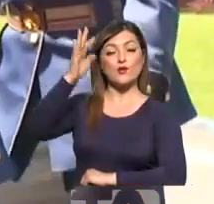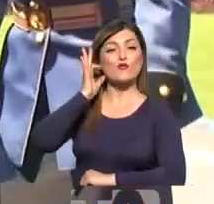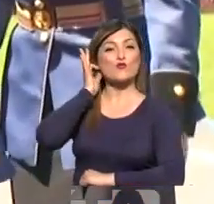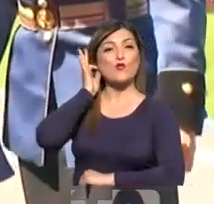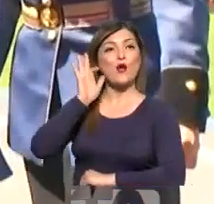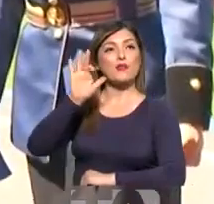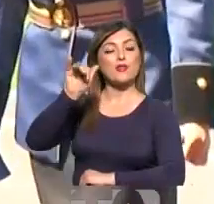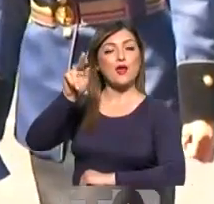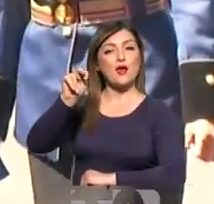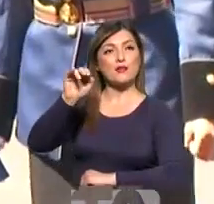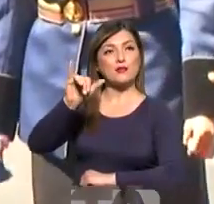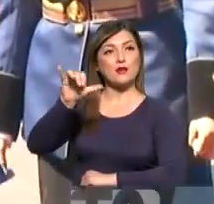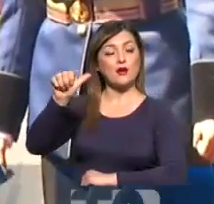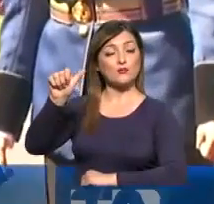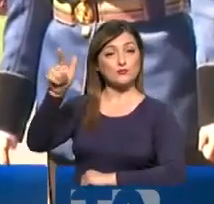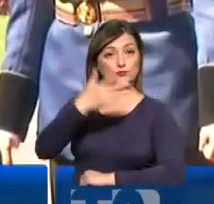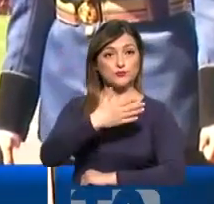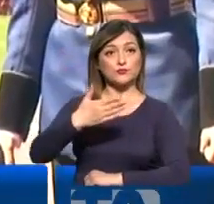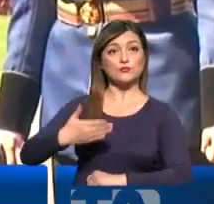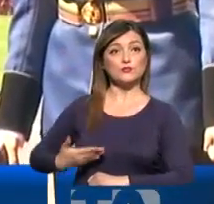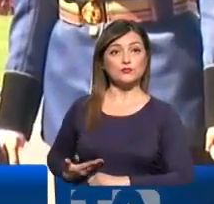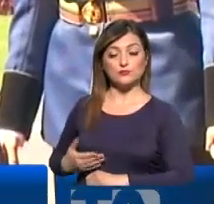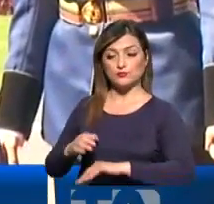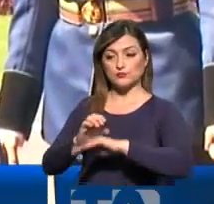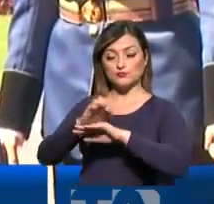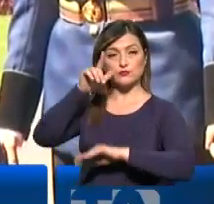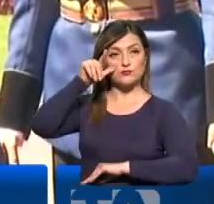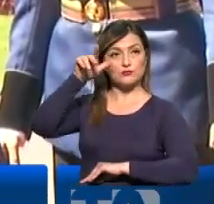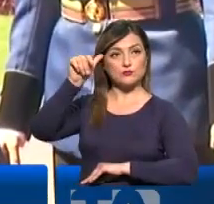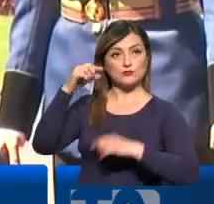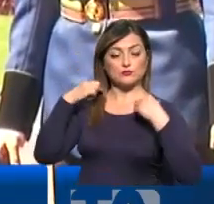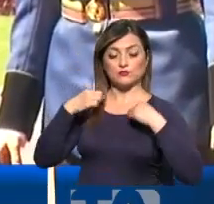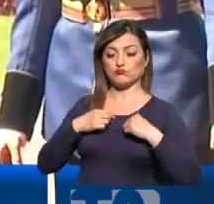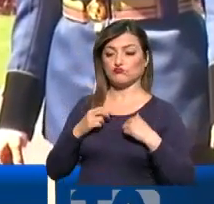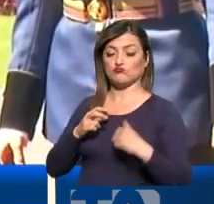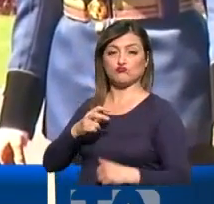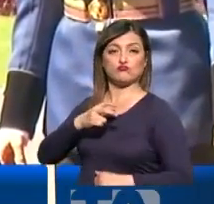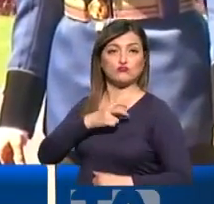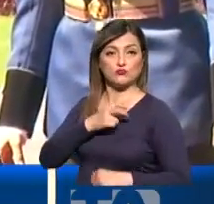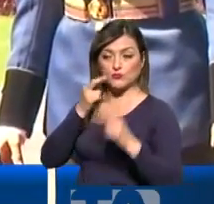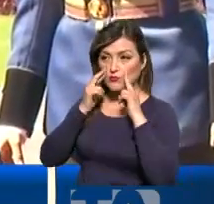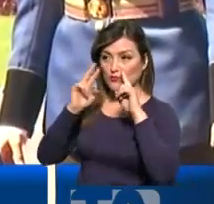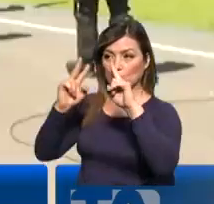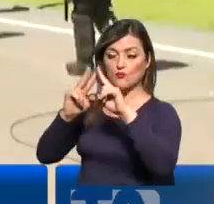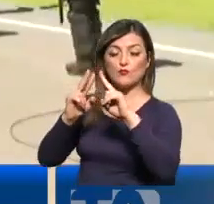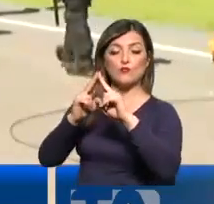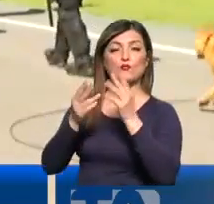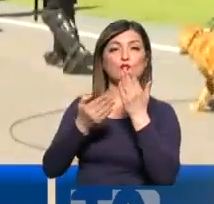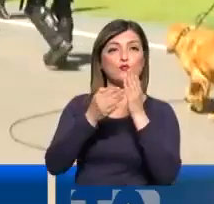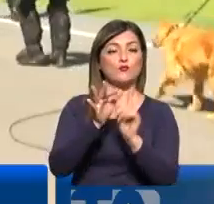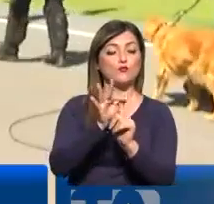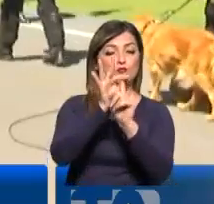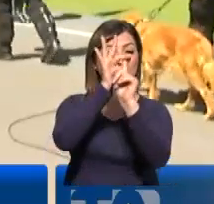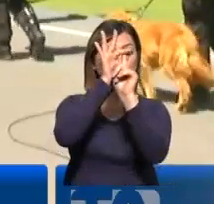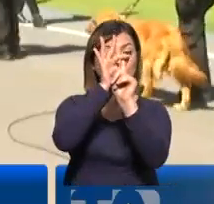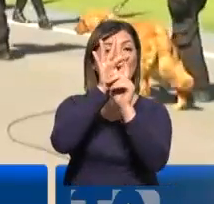Varela, recibe el voto de confianza del presidente de la República, Guillermo Lasso, y en medio de una ceremonia desarrollada aquí en la Escuela de Oficiales Alberto